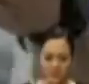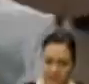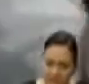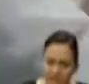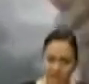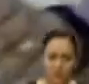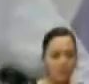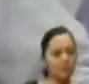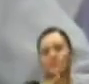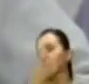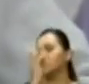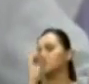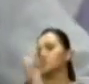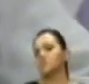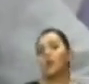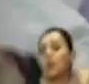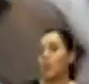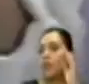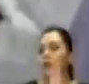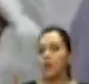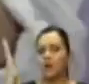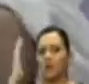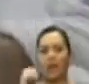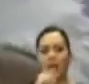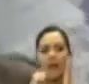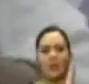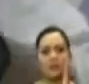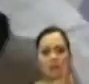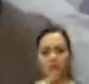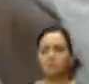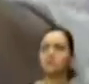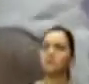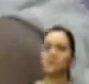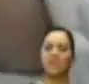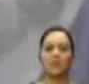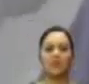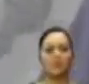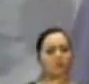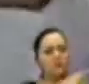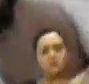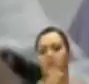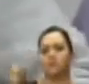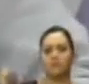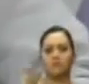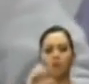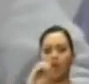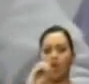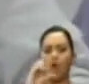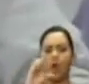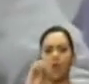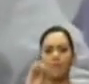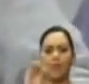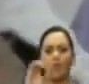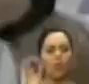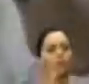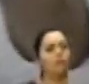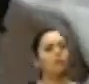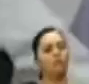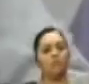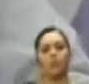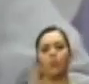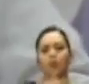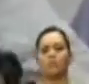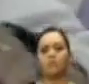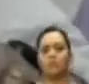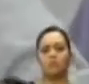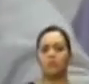va a permitir que se maneje la agenda presidencial de un escritorio en Quito, que crean que Olmedo no existe, ¿no? Y que, bueno, el